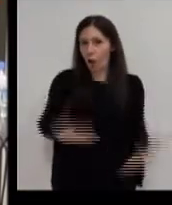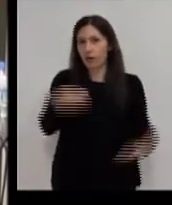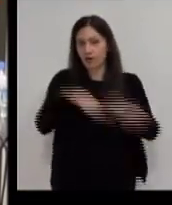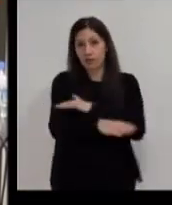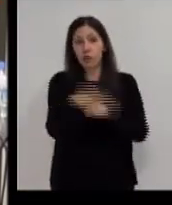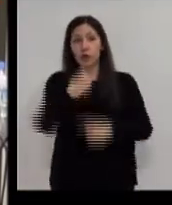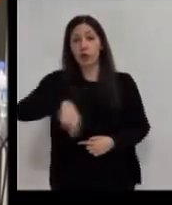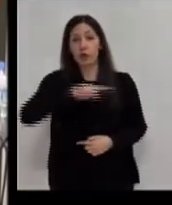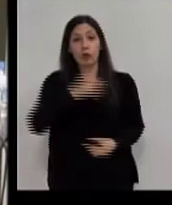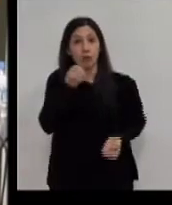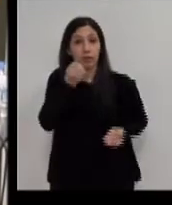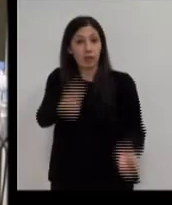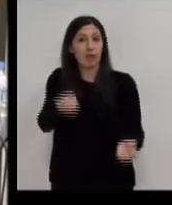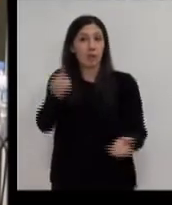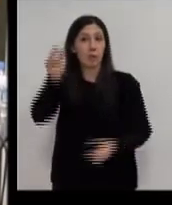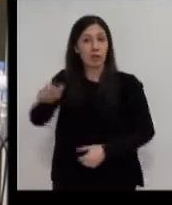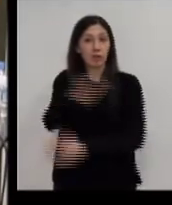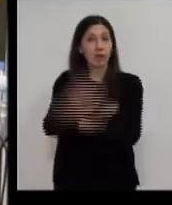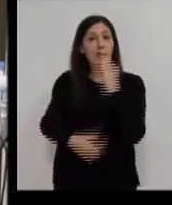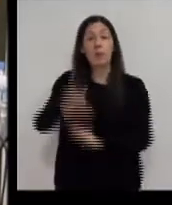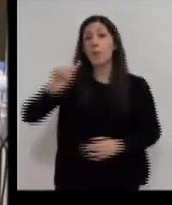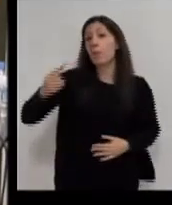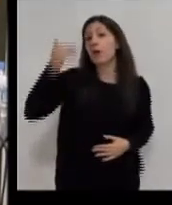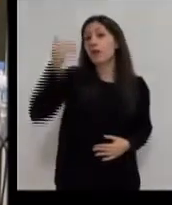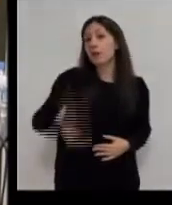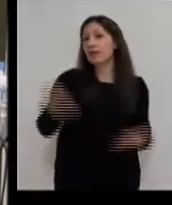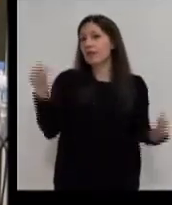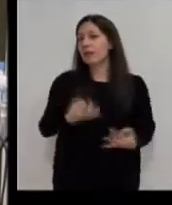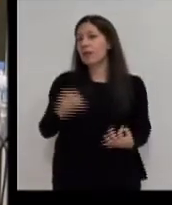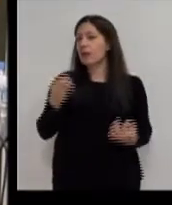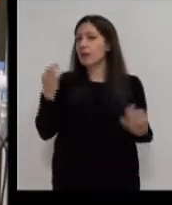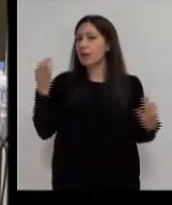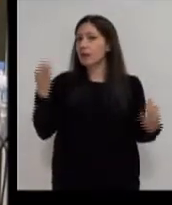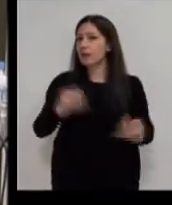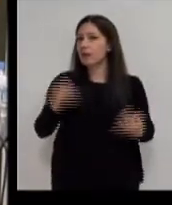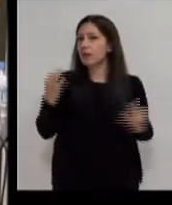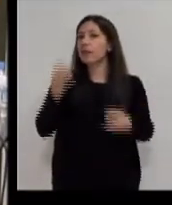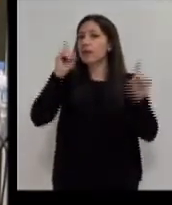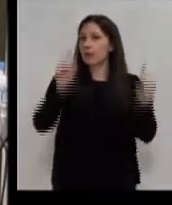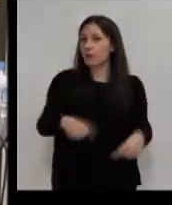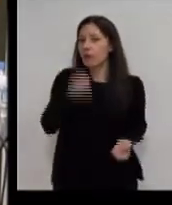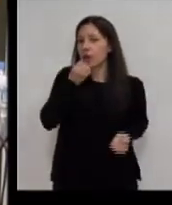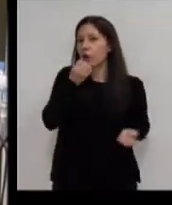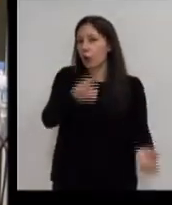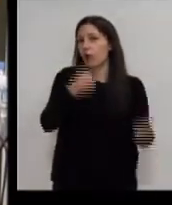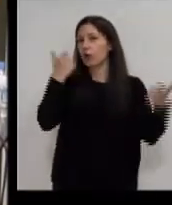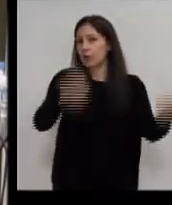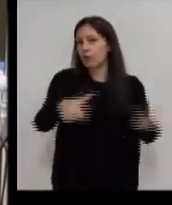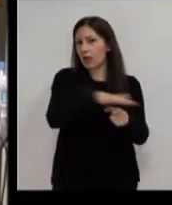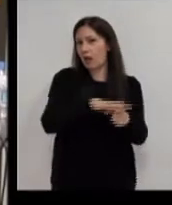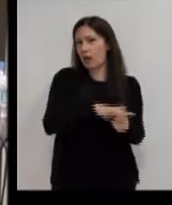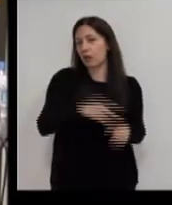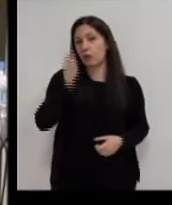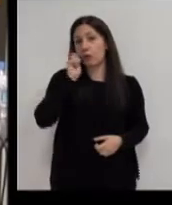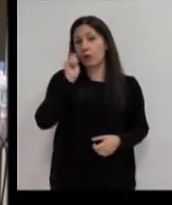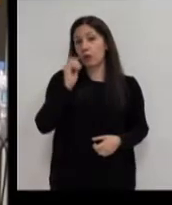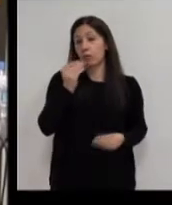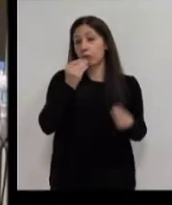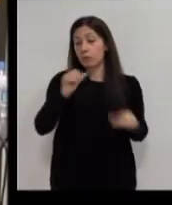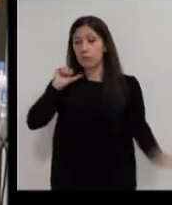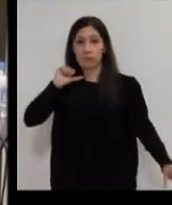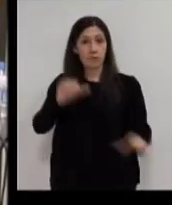categoría. Entonces, para nosotros, a pesar de darle información a la persona con discapacidad, lo más importante también es el retorno en el sector